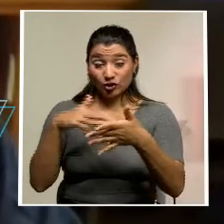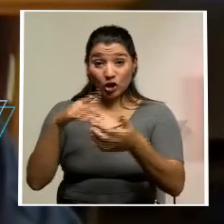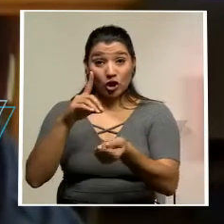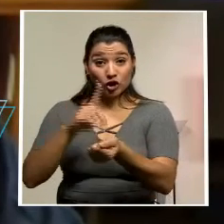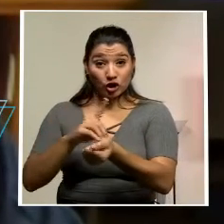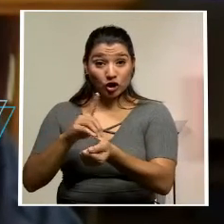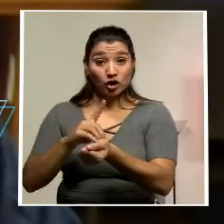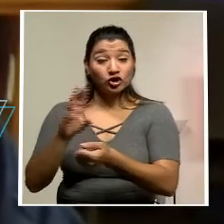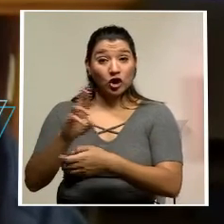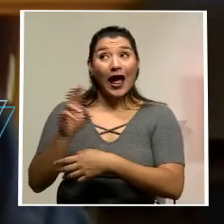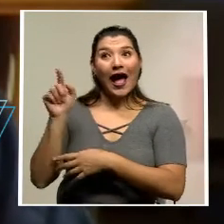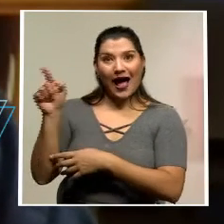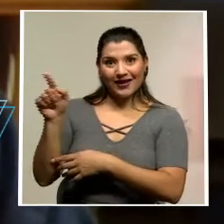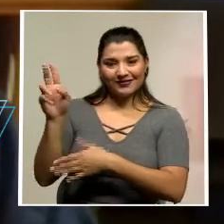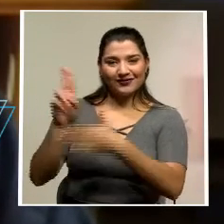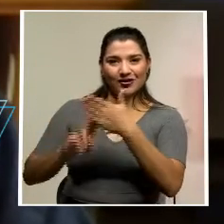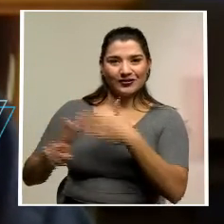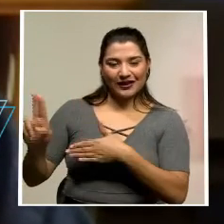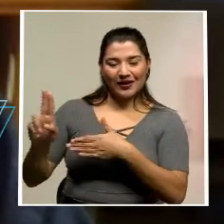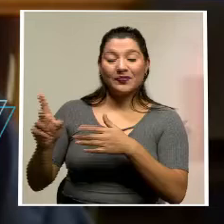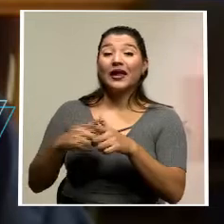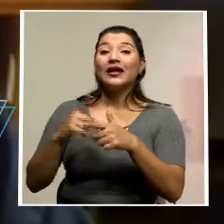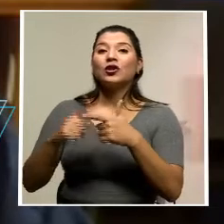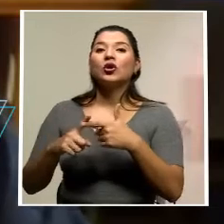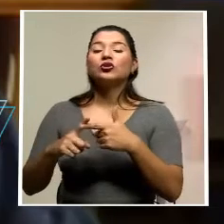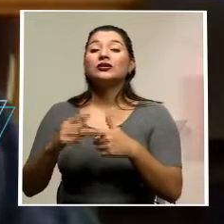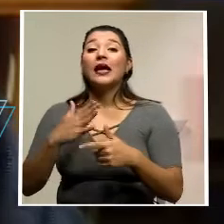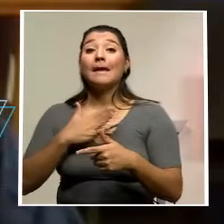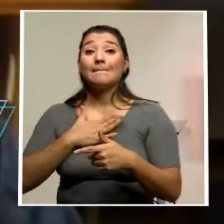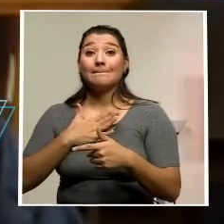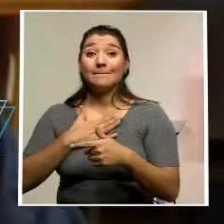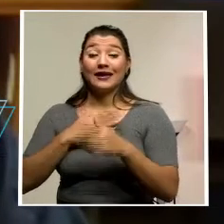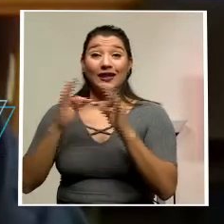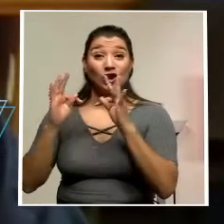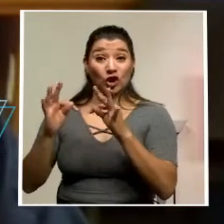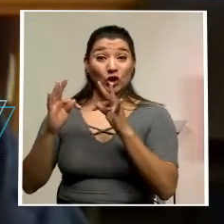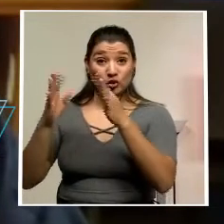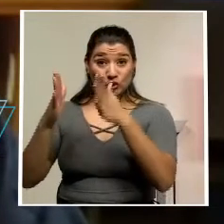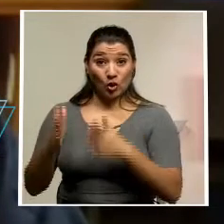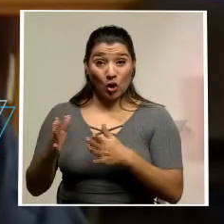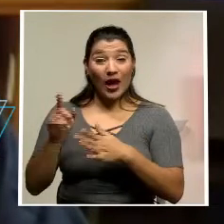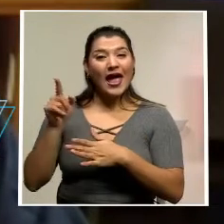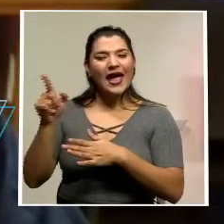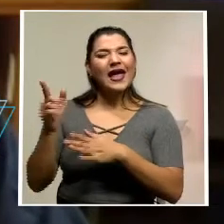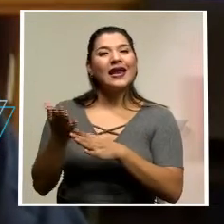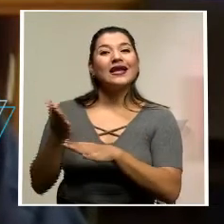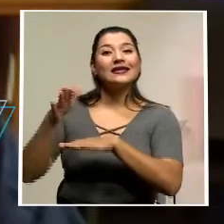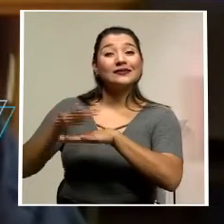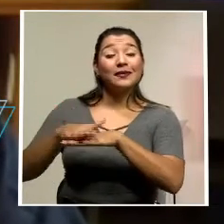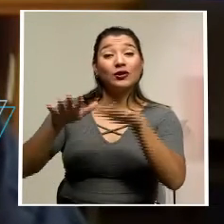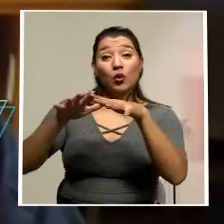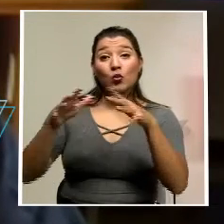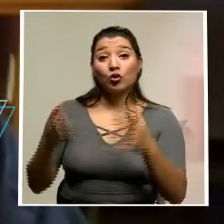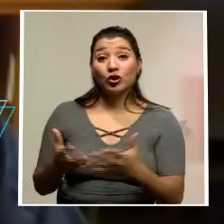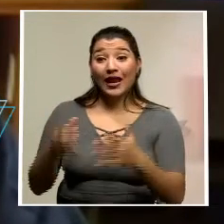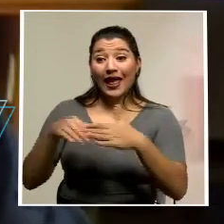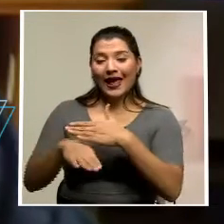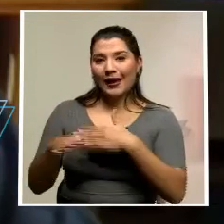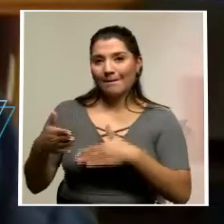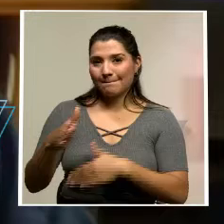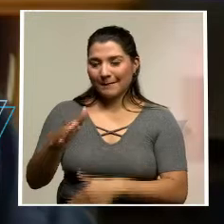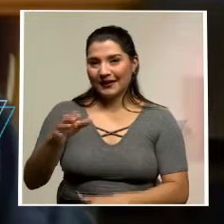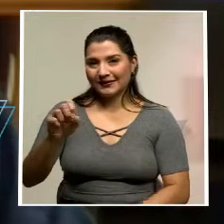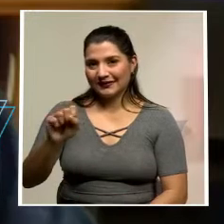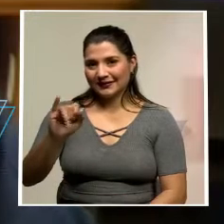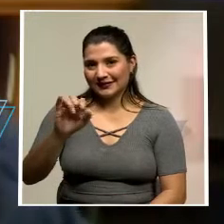en esa universidad y mi tutor del doctorado es un especialista mundial en peces sierra.